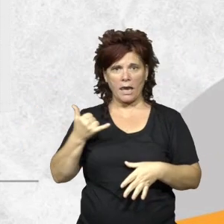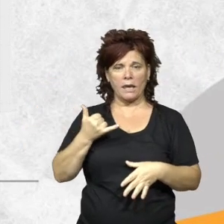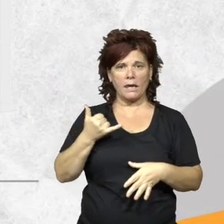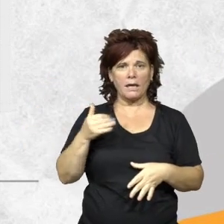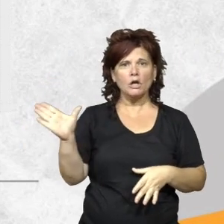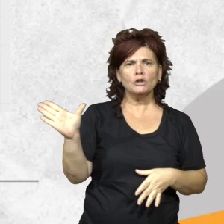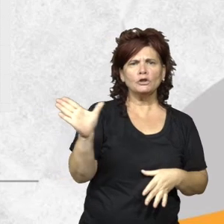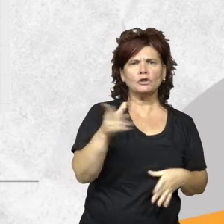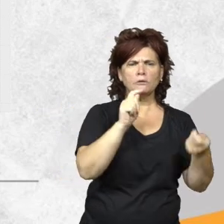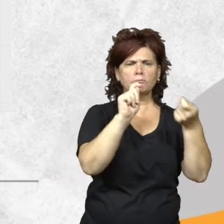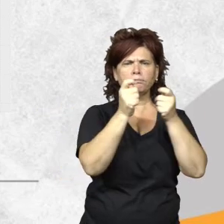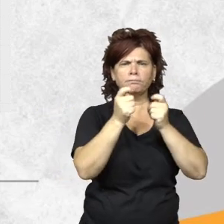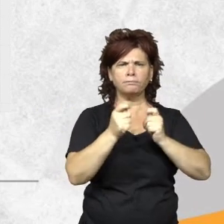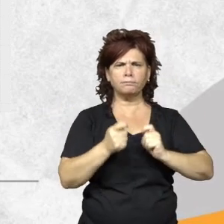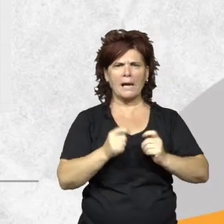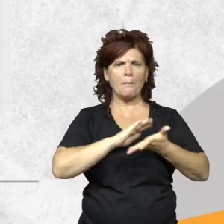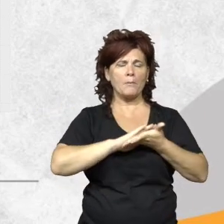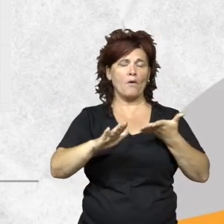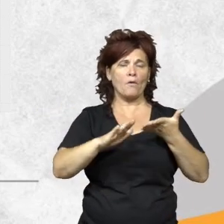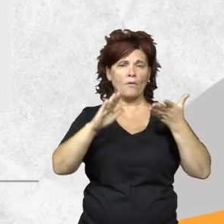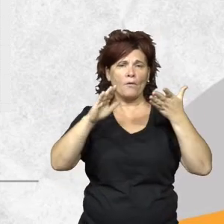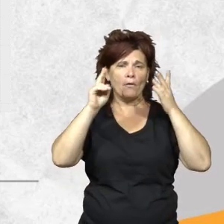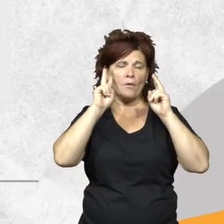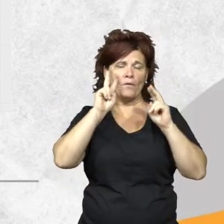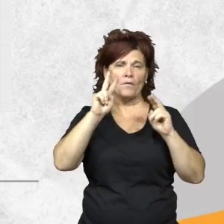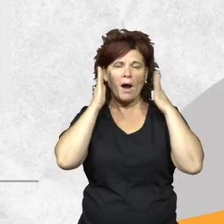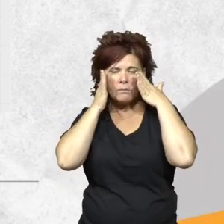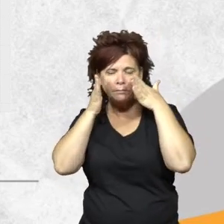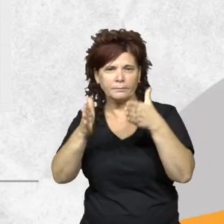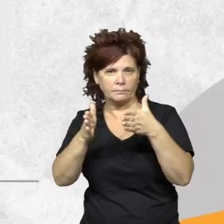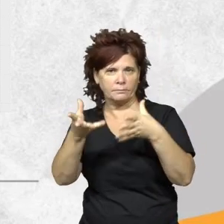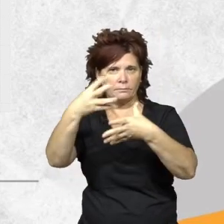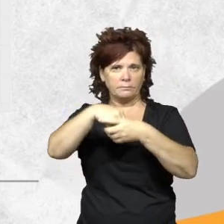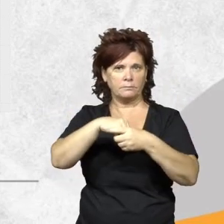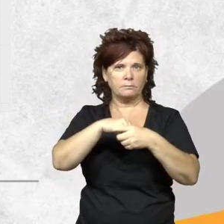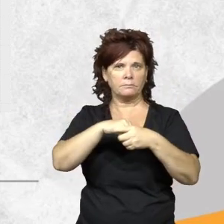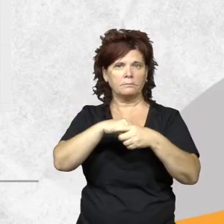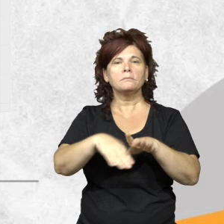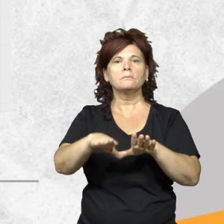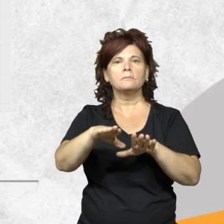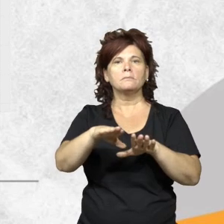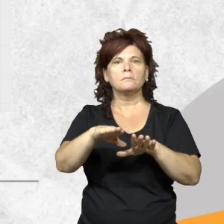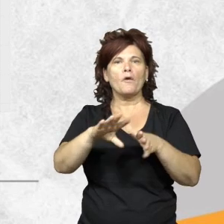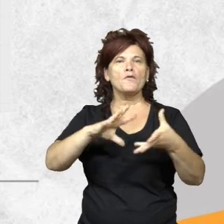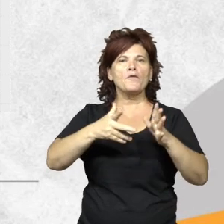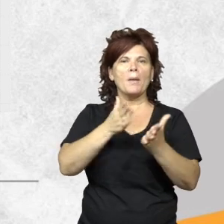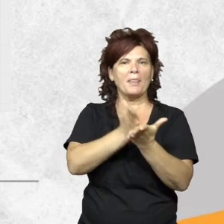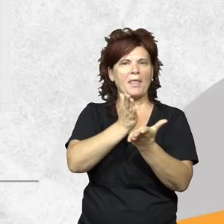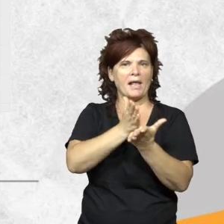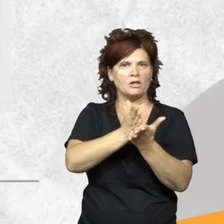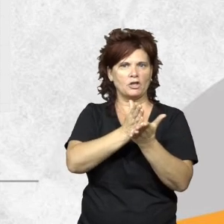Todo este cambio de paradigma tendremos que verlo dentro de lo que vamos a denominar el Estado de Derecho. Y en materia ambiental